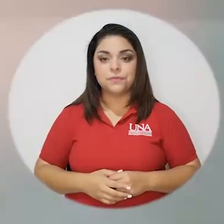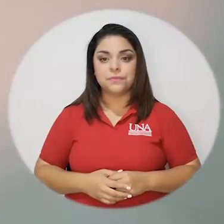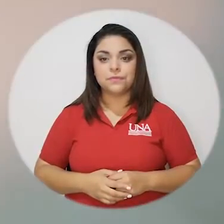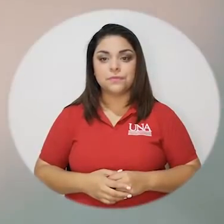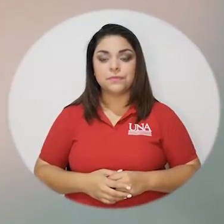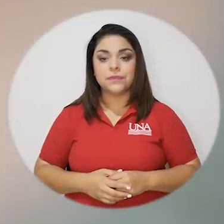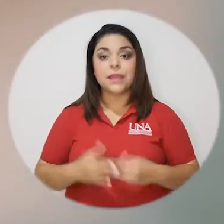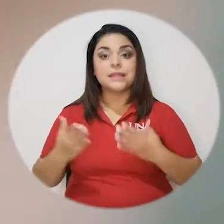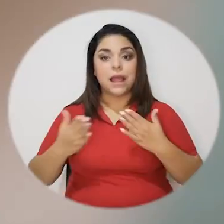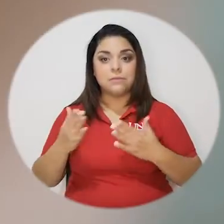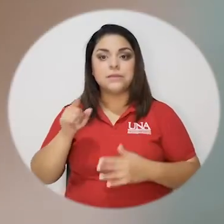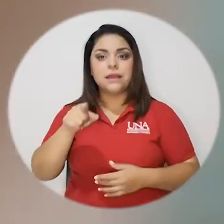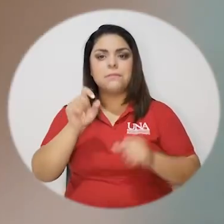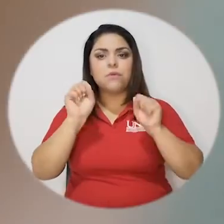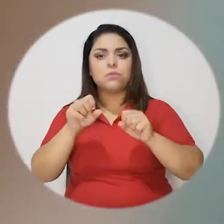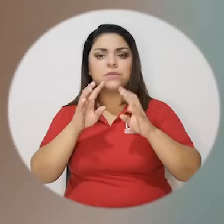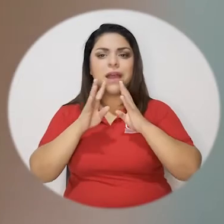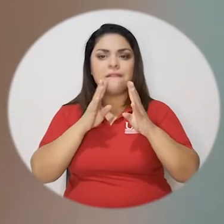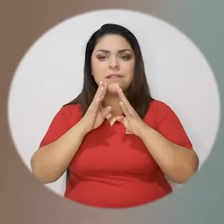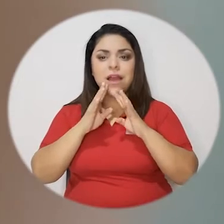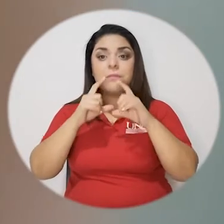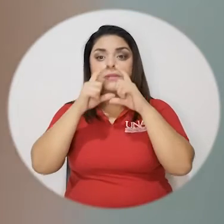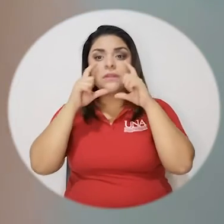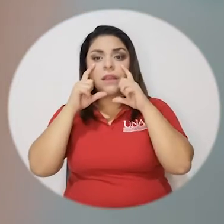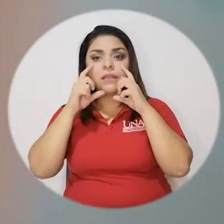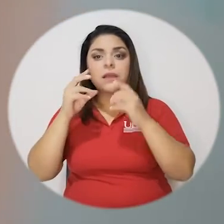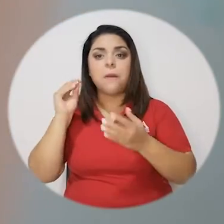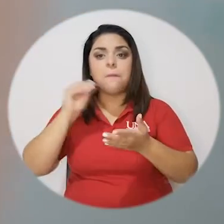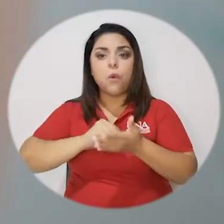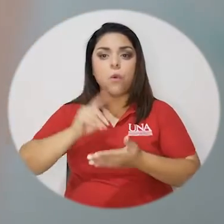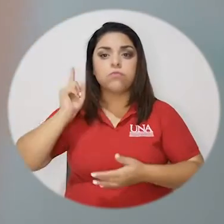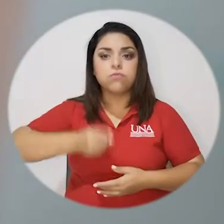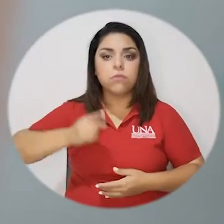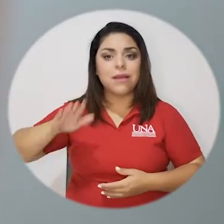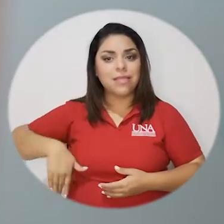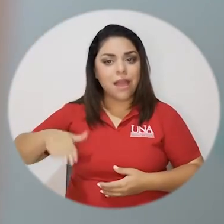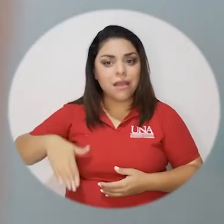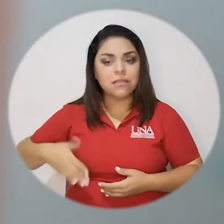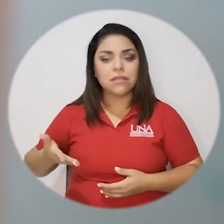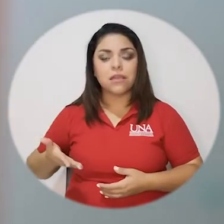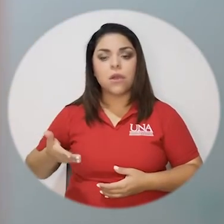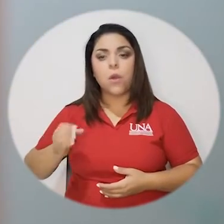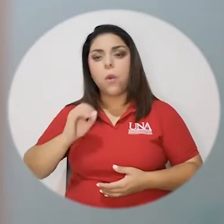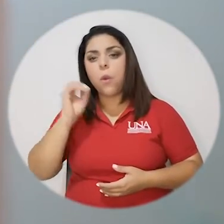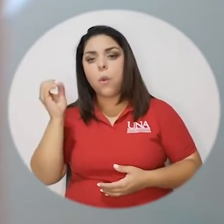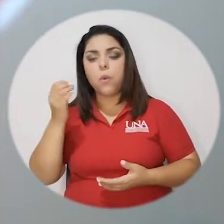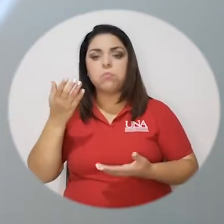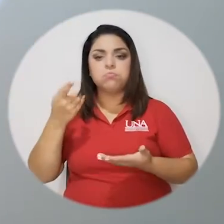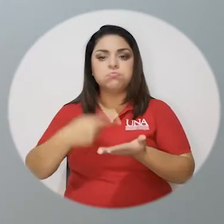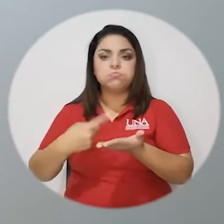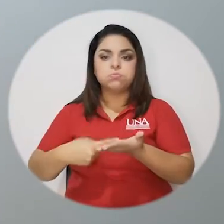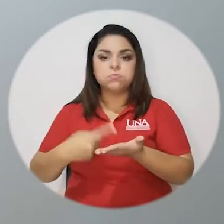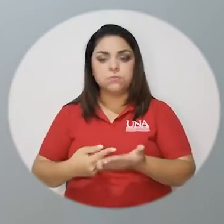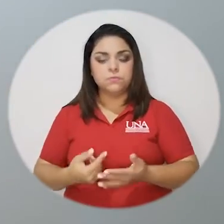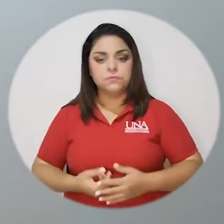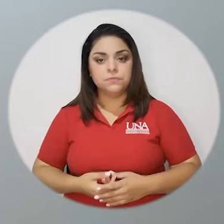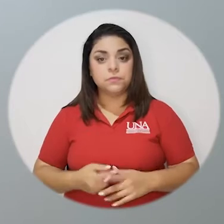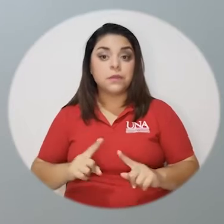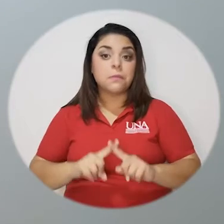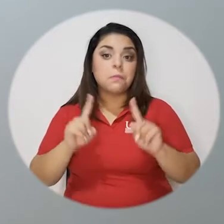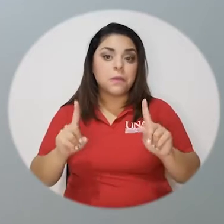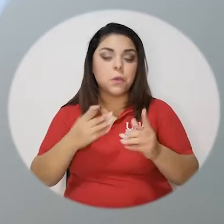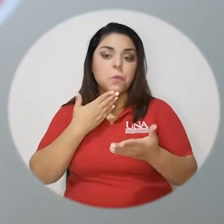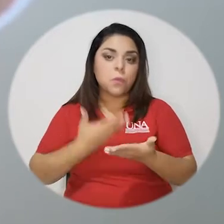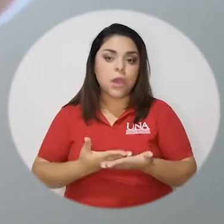Ahí podría uno mucho hablar de si fue tarde o por qué fue tan tarde el uso obligatorio de las mascarillas. Pero